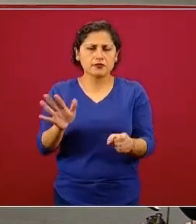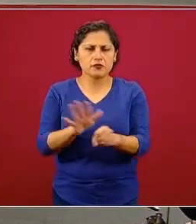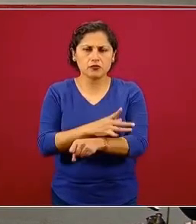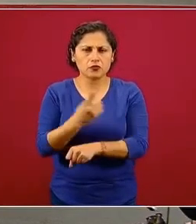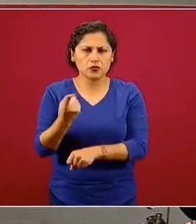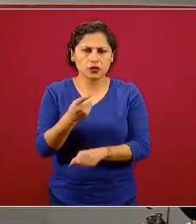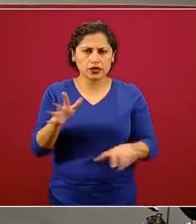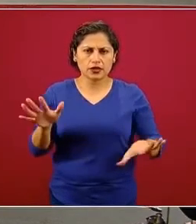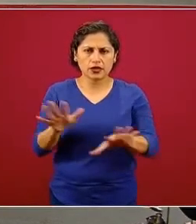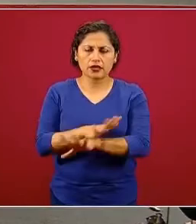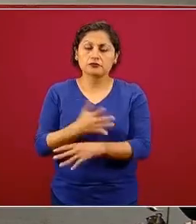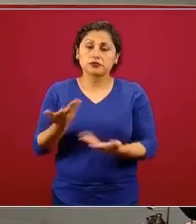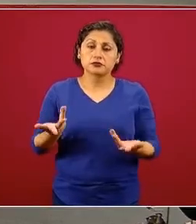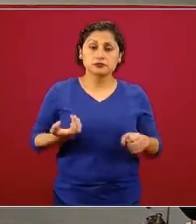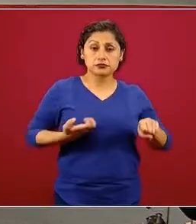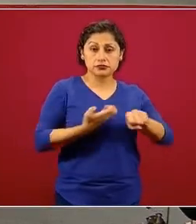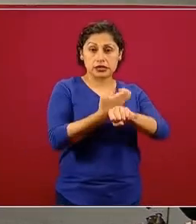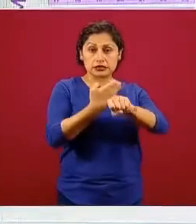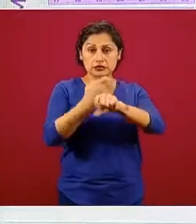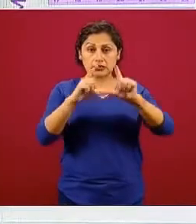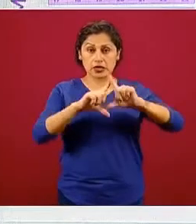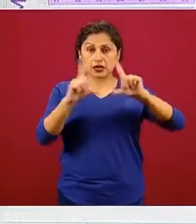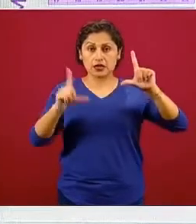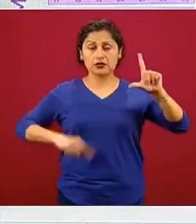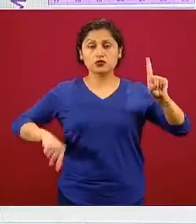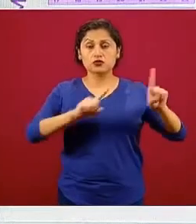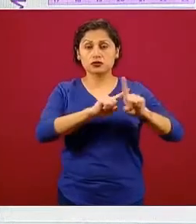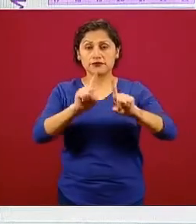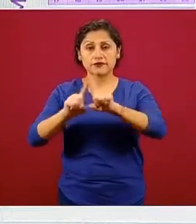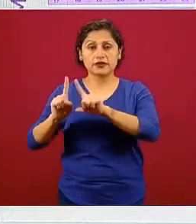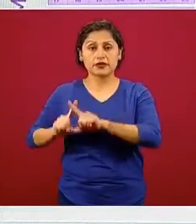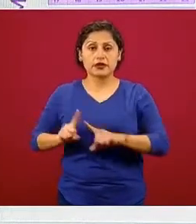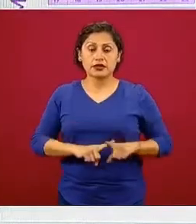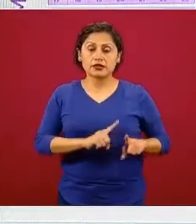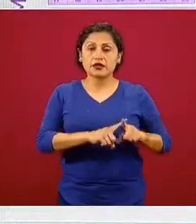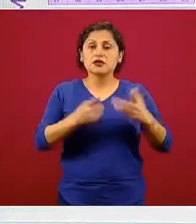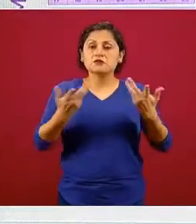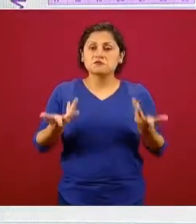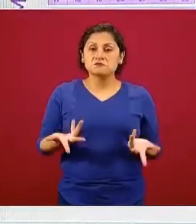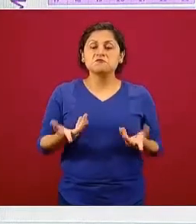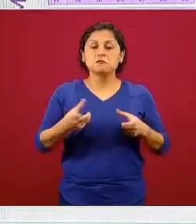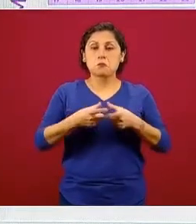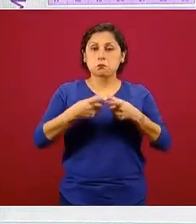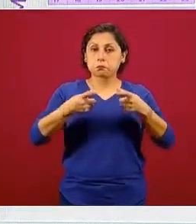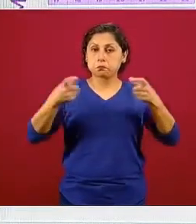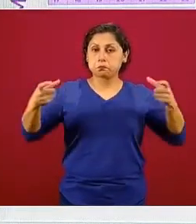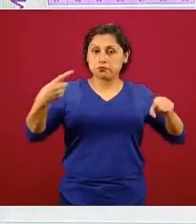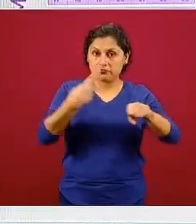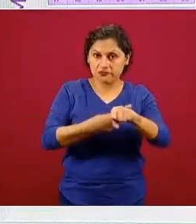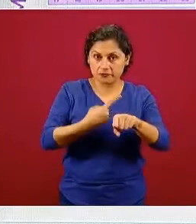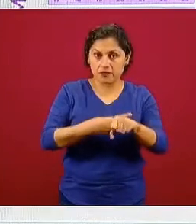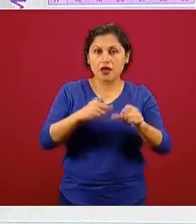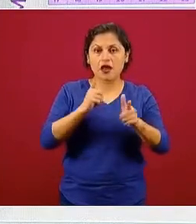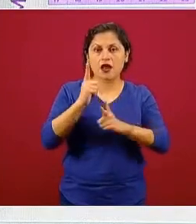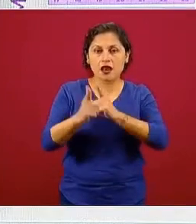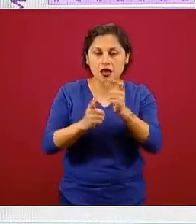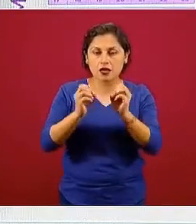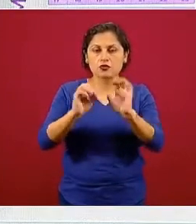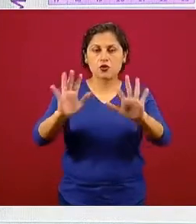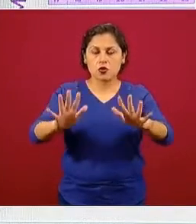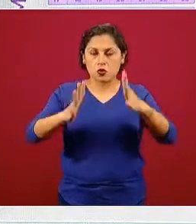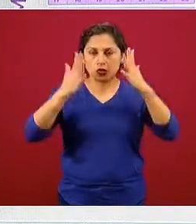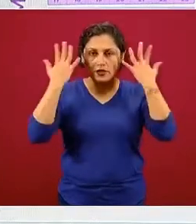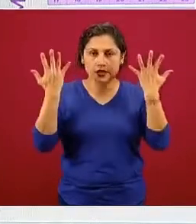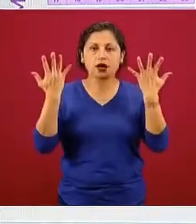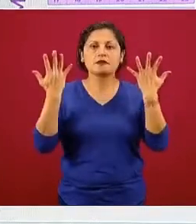entidad federativa la velocidad, la intensidad, el calendario en el que ocurre la epidemia